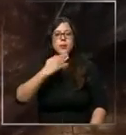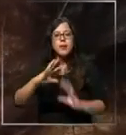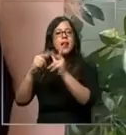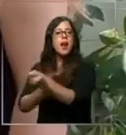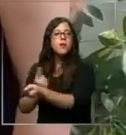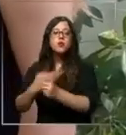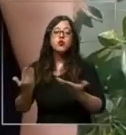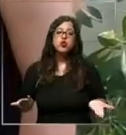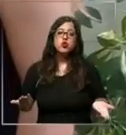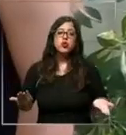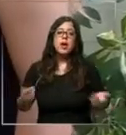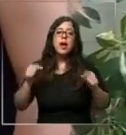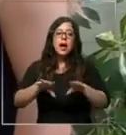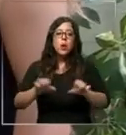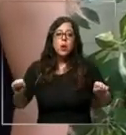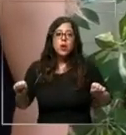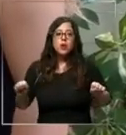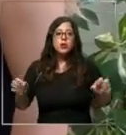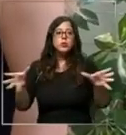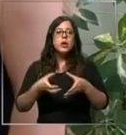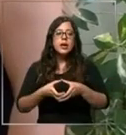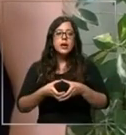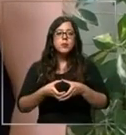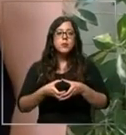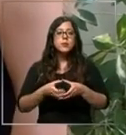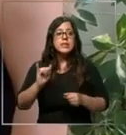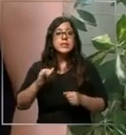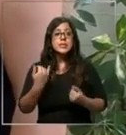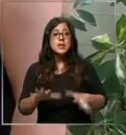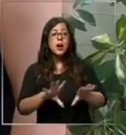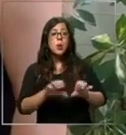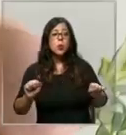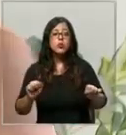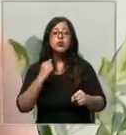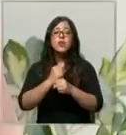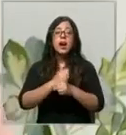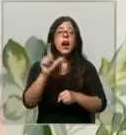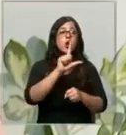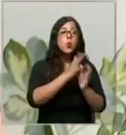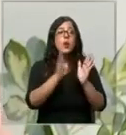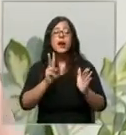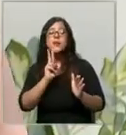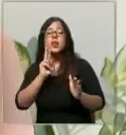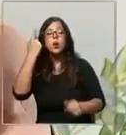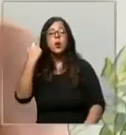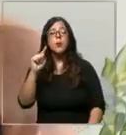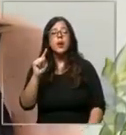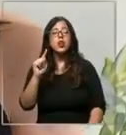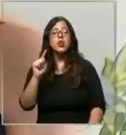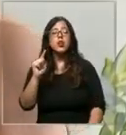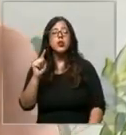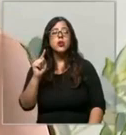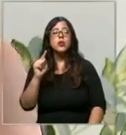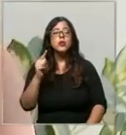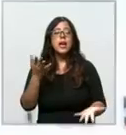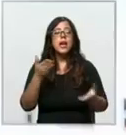familiares. Y por lo tanto fue un acuerdo que como equipo, ¿ya? Y lo que sí acordamos, trabajar de lunes a viernes, pero con entrada y